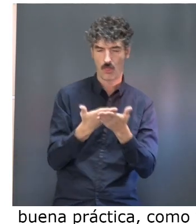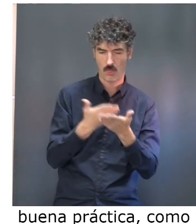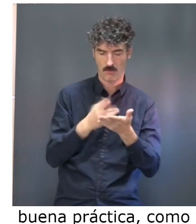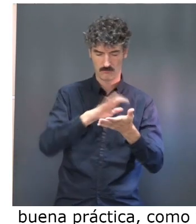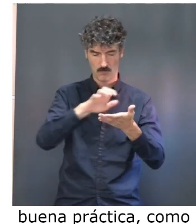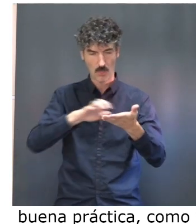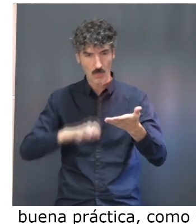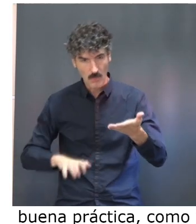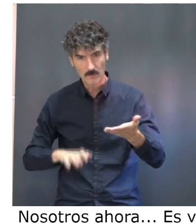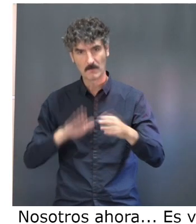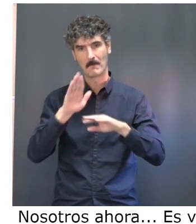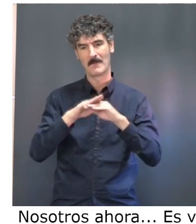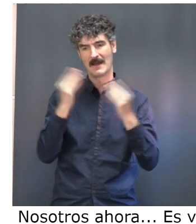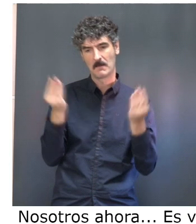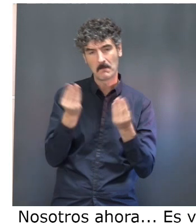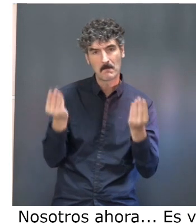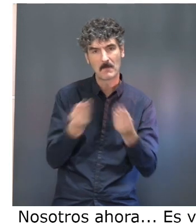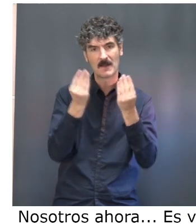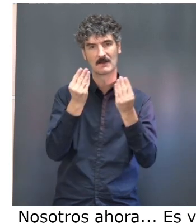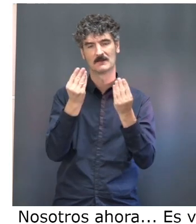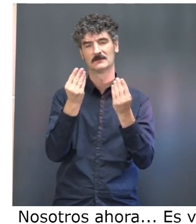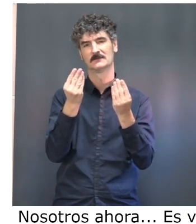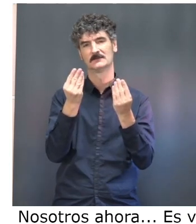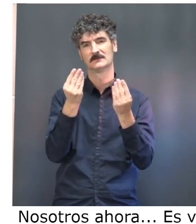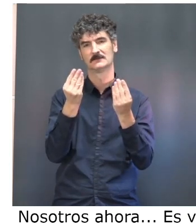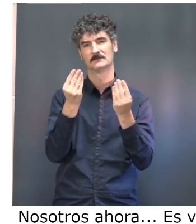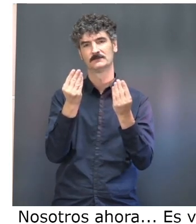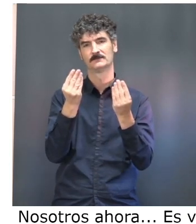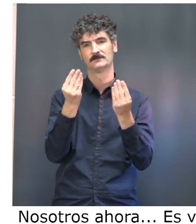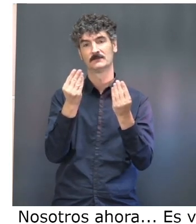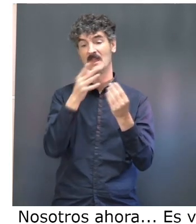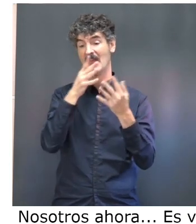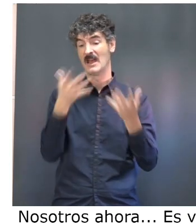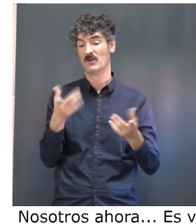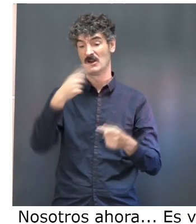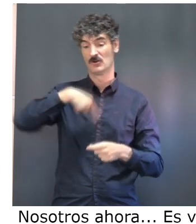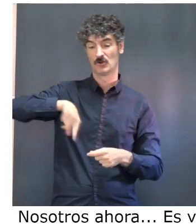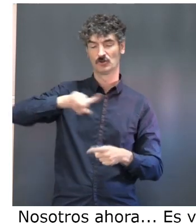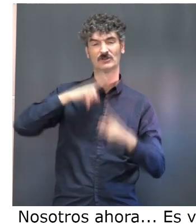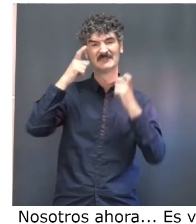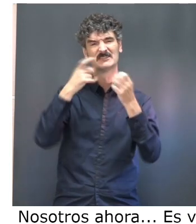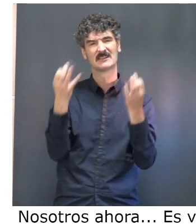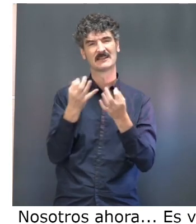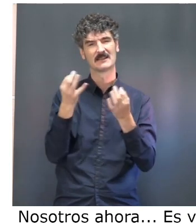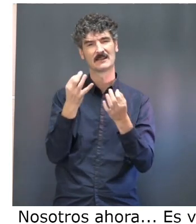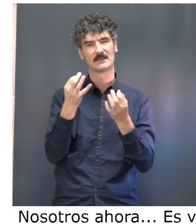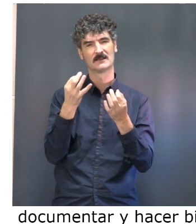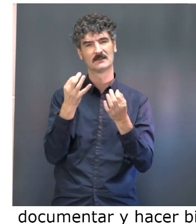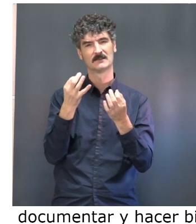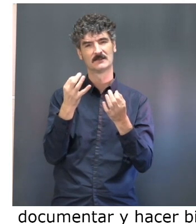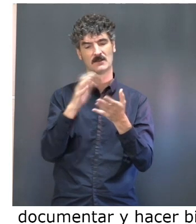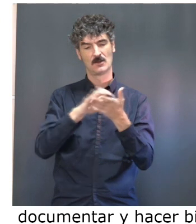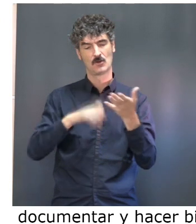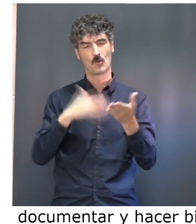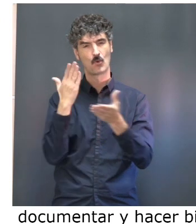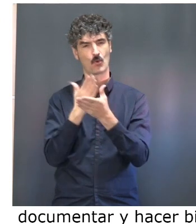tienen también su recorrido. Y ahora nosotros estamos intentando documentar un